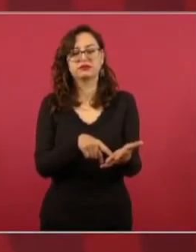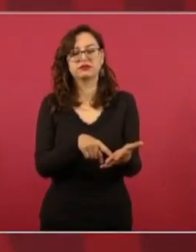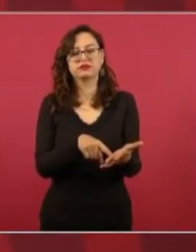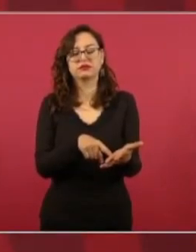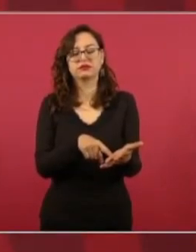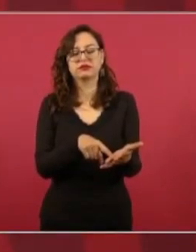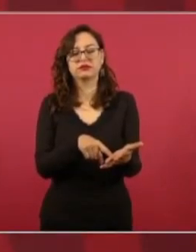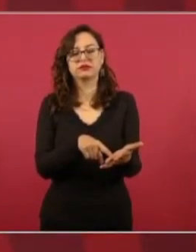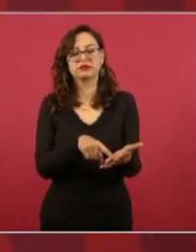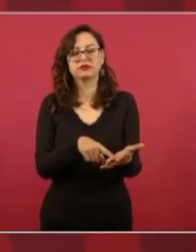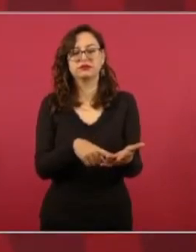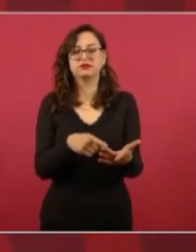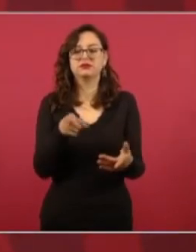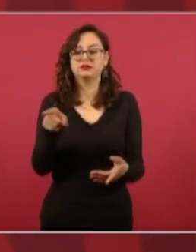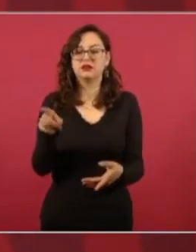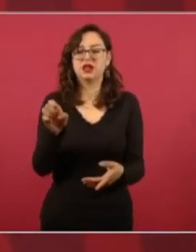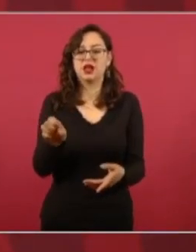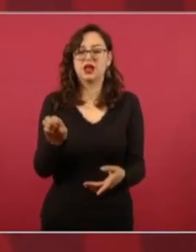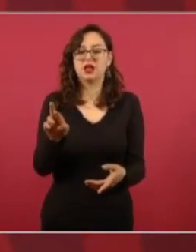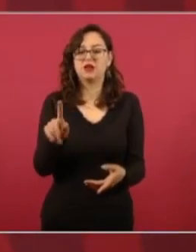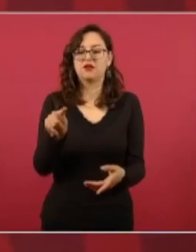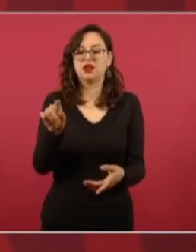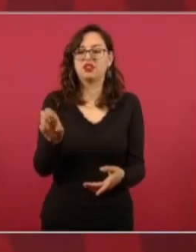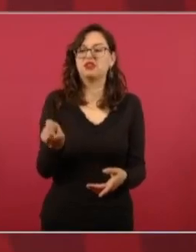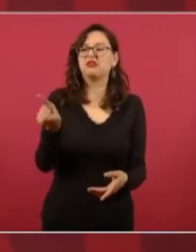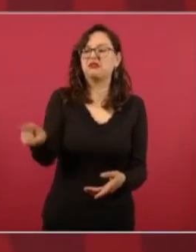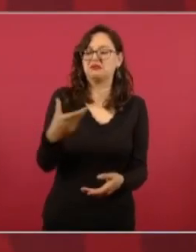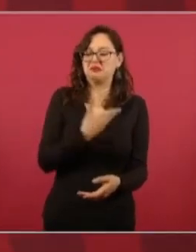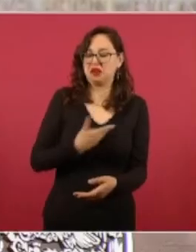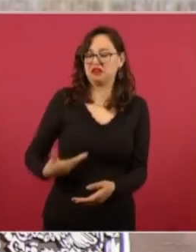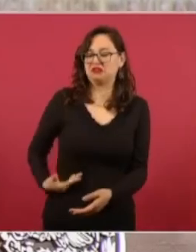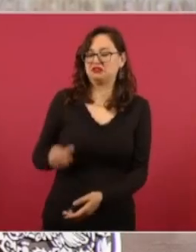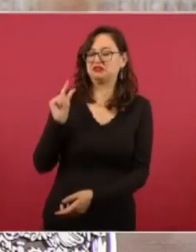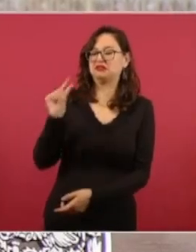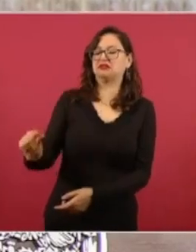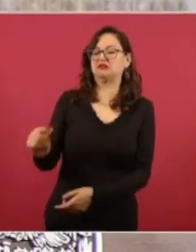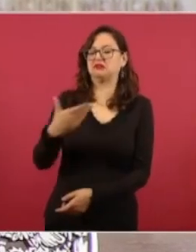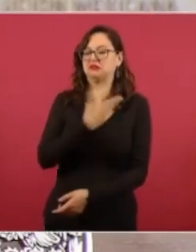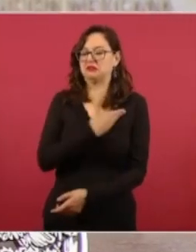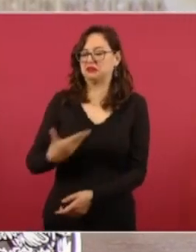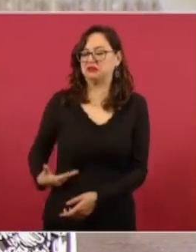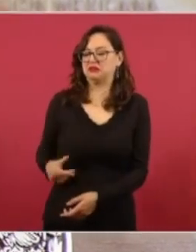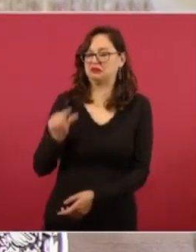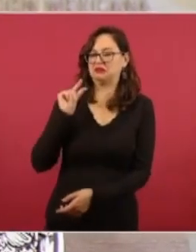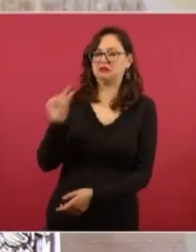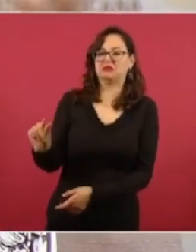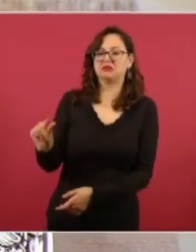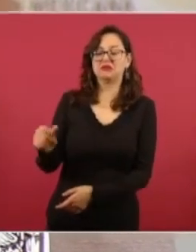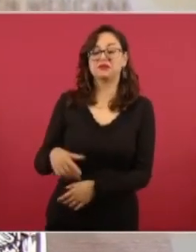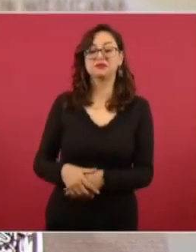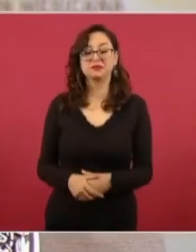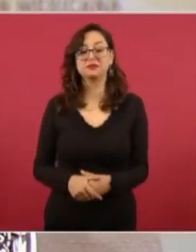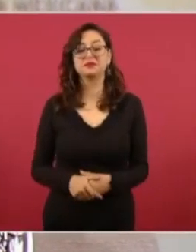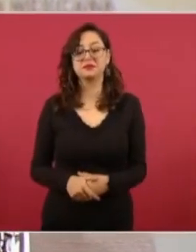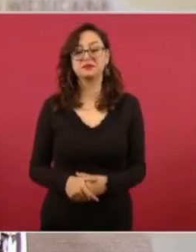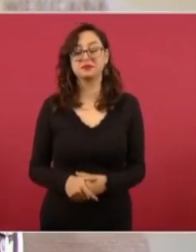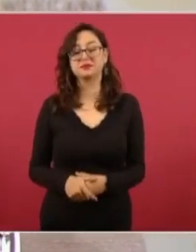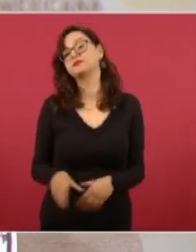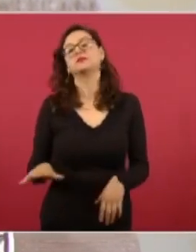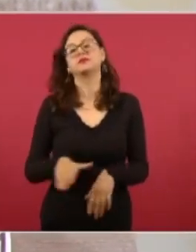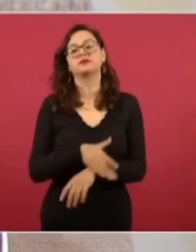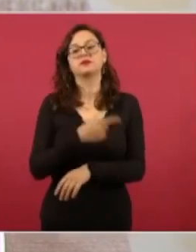le decía al ingeniero Heberto el presidentito, porque en el autoritarismo